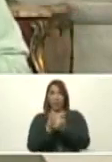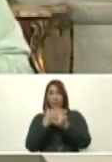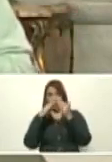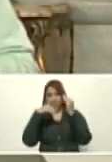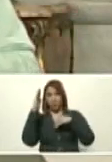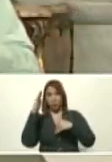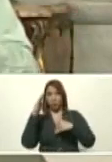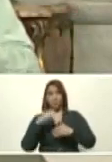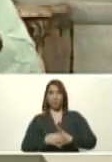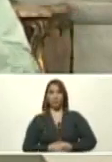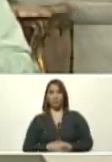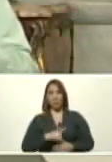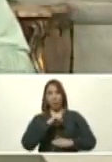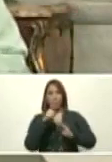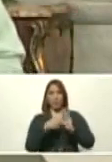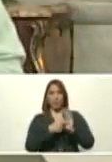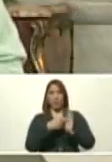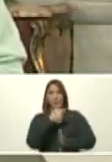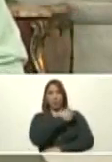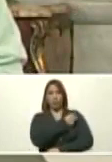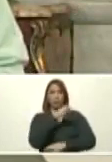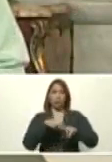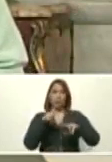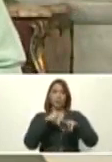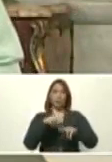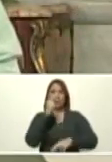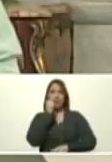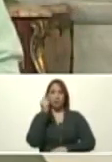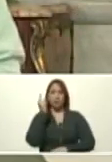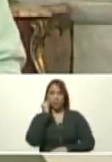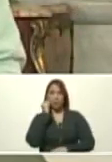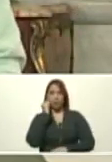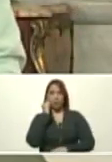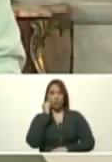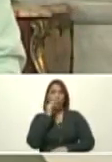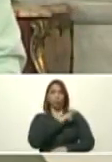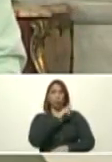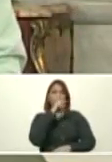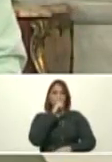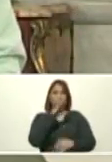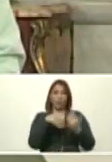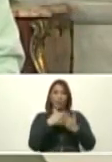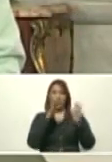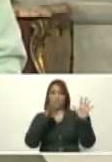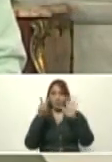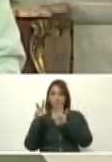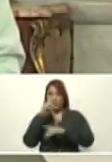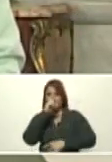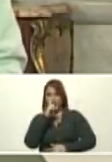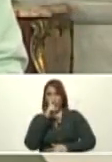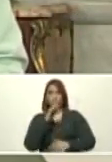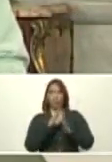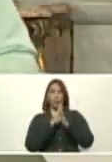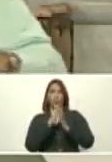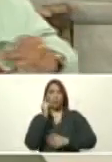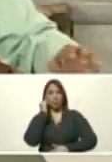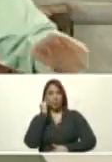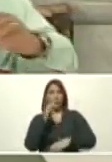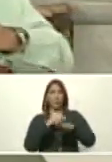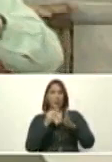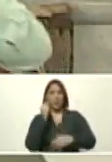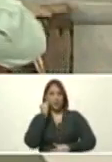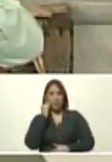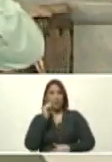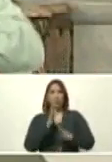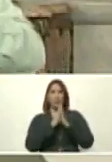la vacunación de los niños, niñas y jóvenes de 2 años a 17 años. Señora ministra, ¿cómo va la vacunación de las